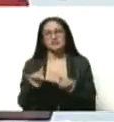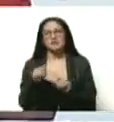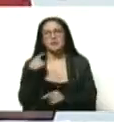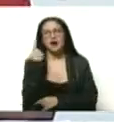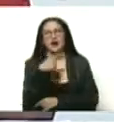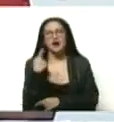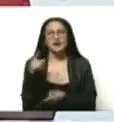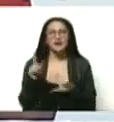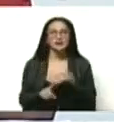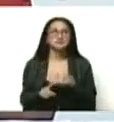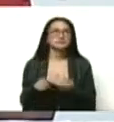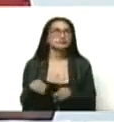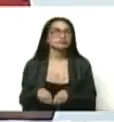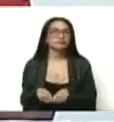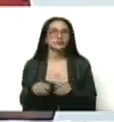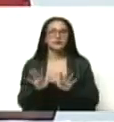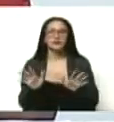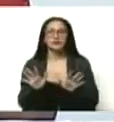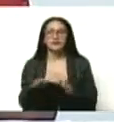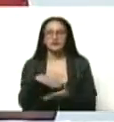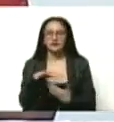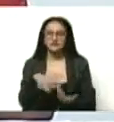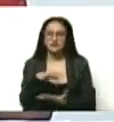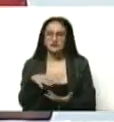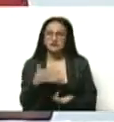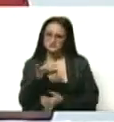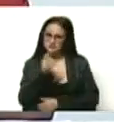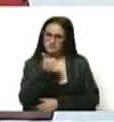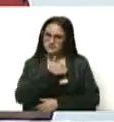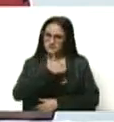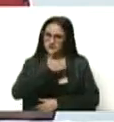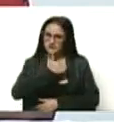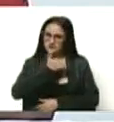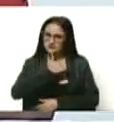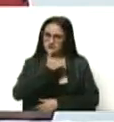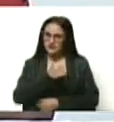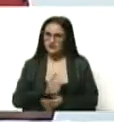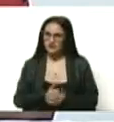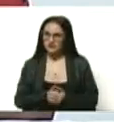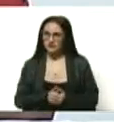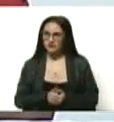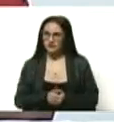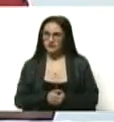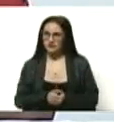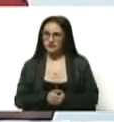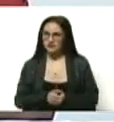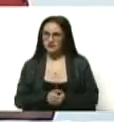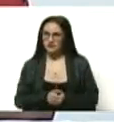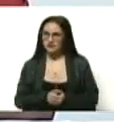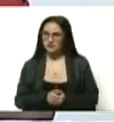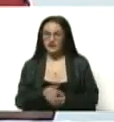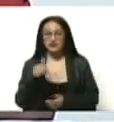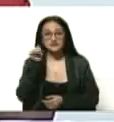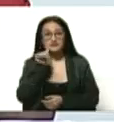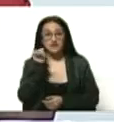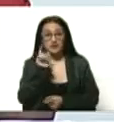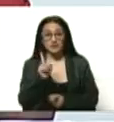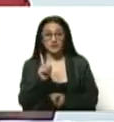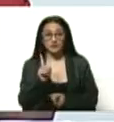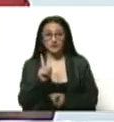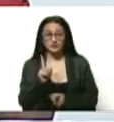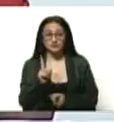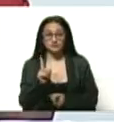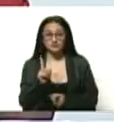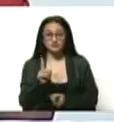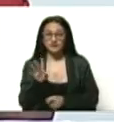qué desastre. Y yo, pues, ten paciencia, ¿vale? No, que va a ser más de lo mismo. El día sábado,